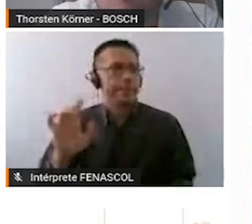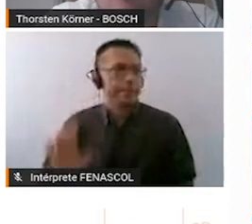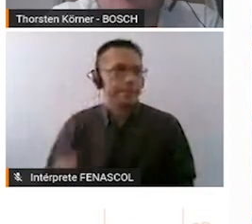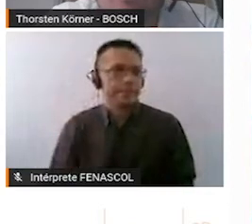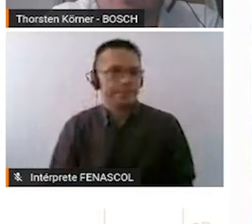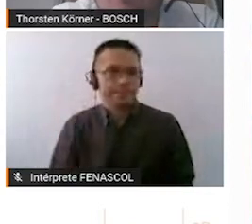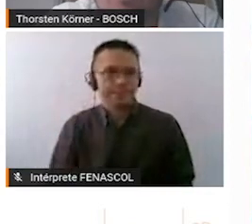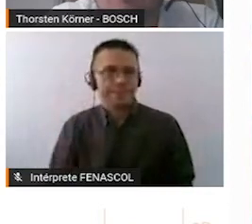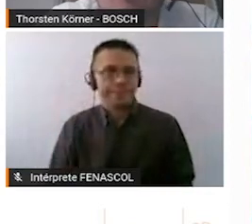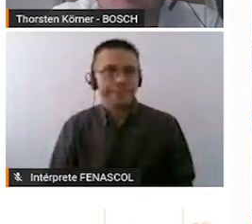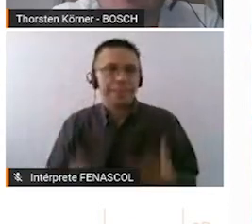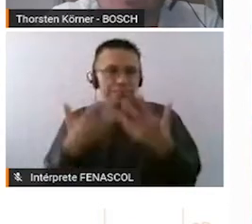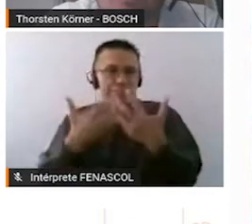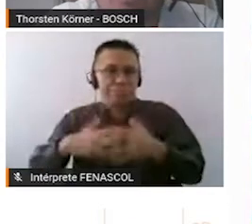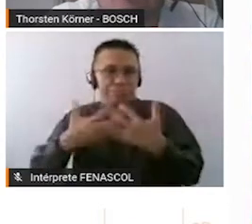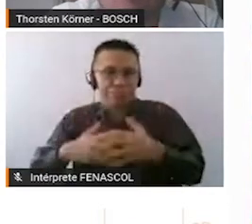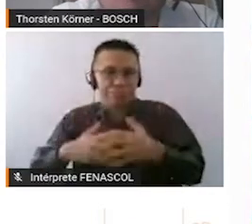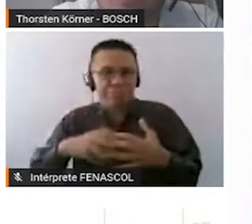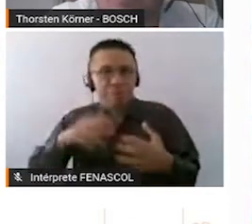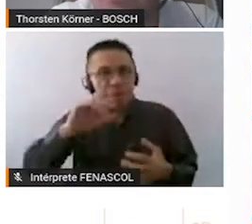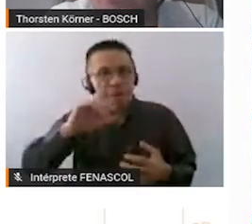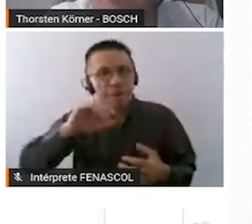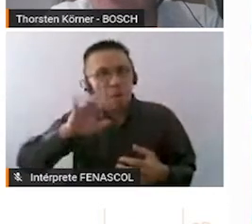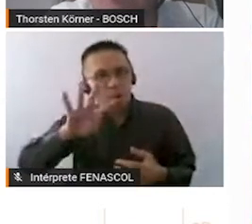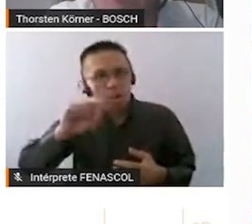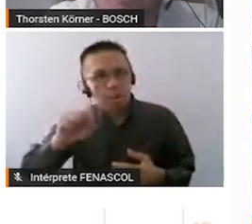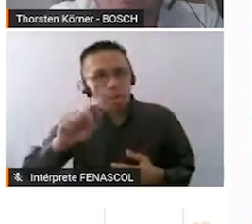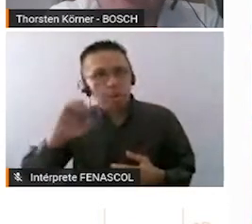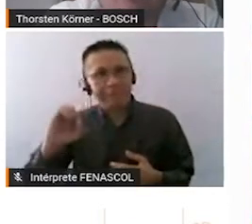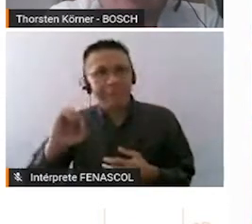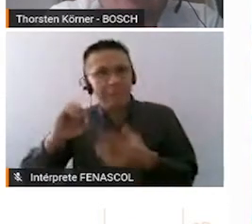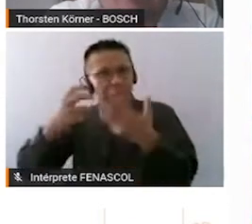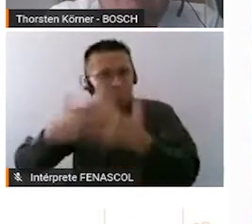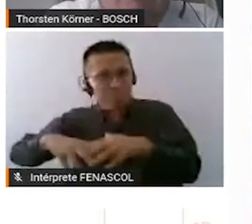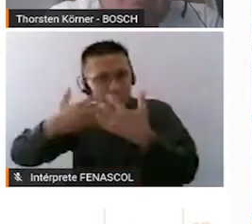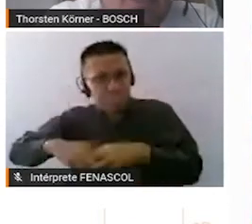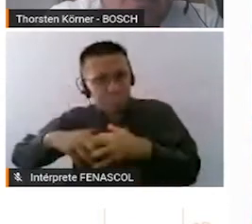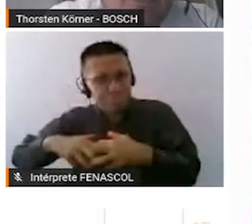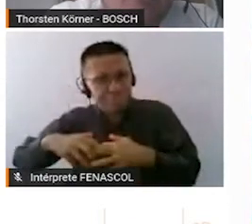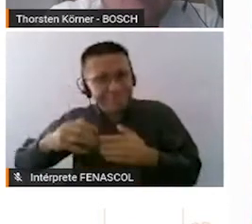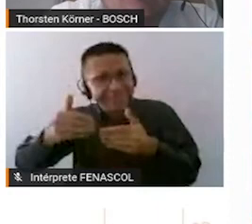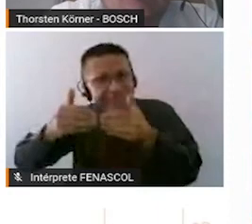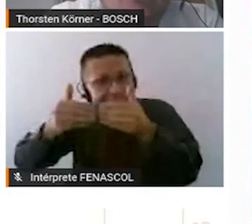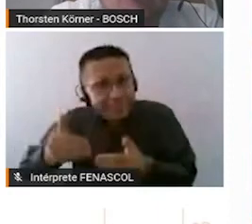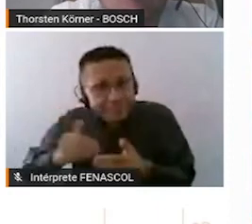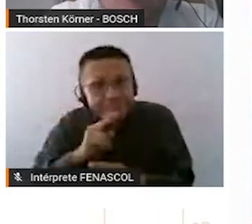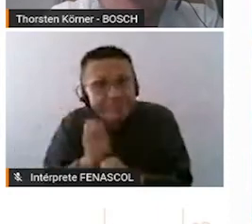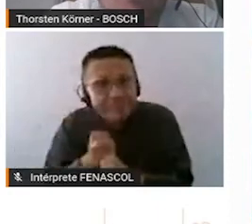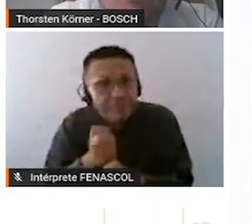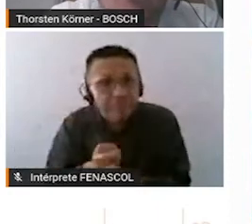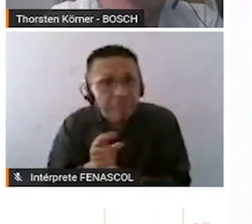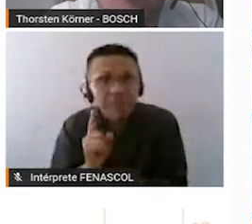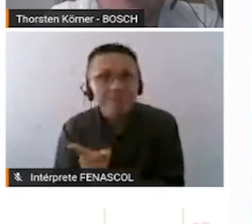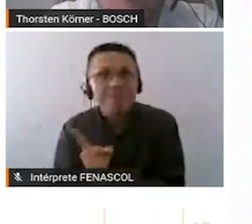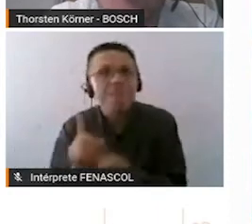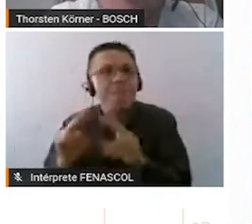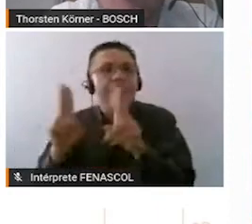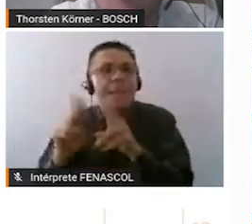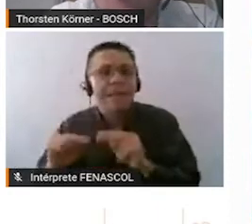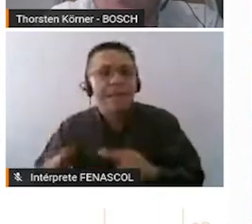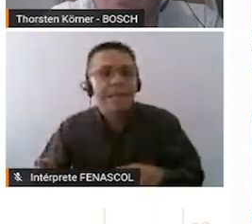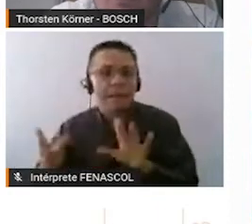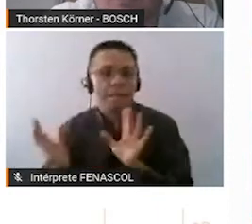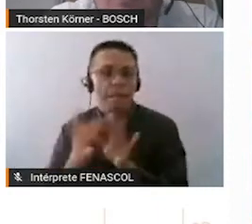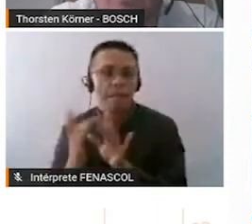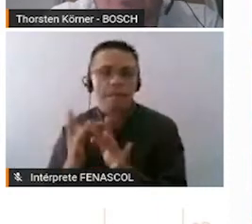Industria 4.0 no es la tecnología industrial, sino la calidad de nuestra interconexión y